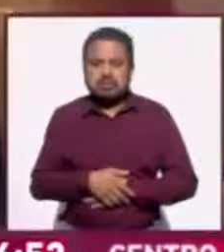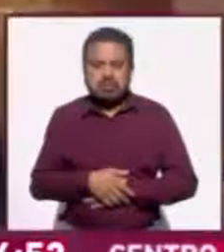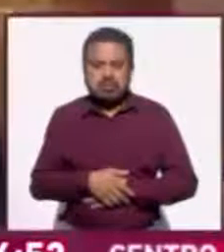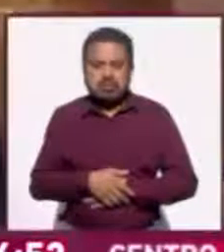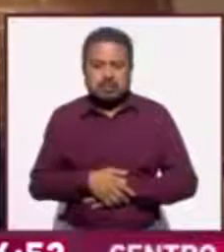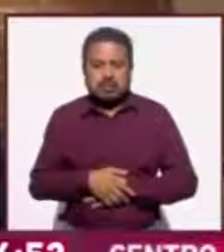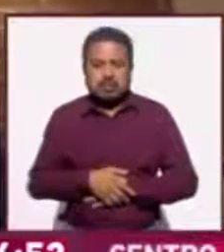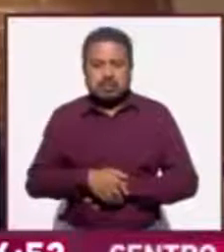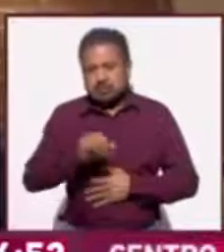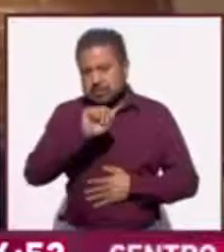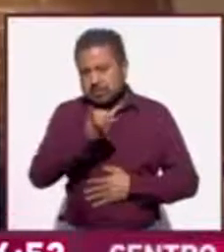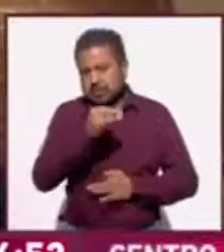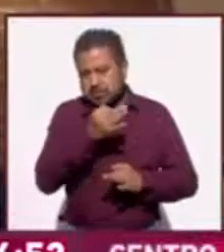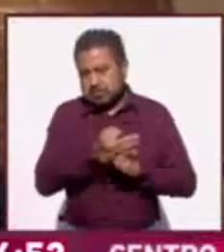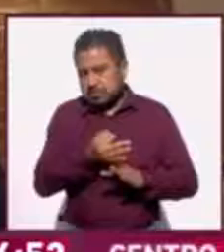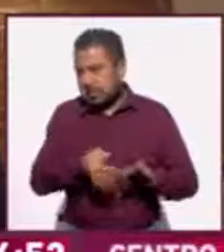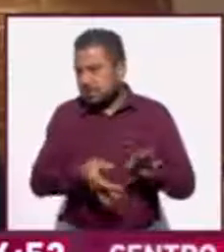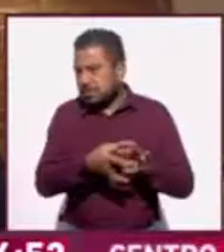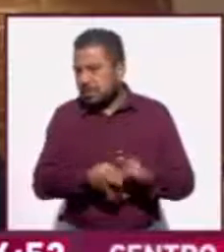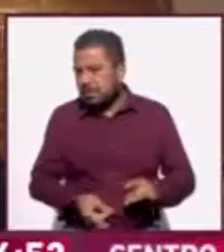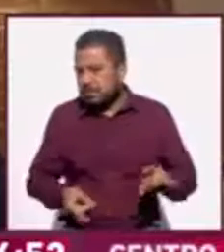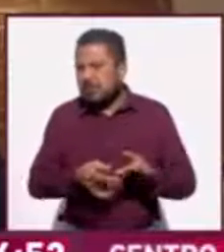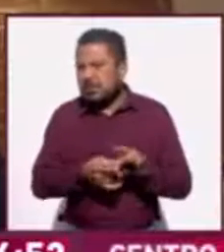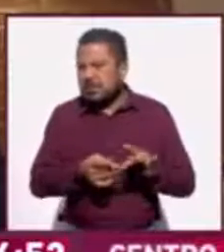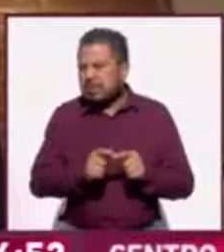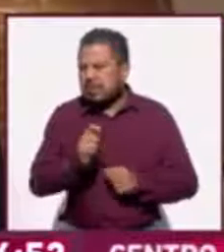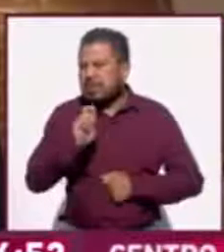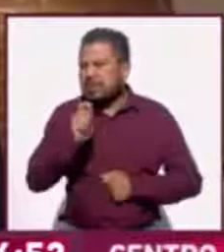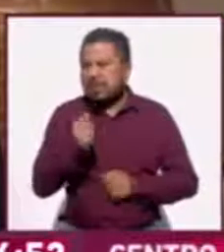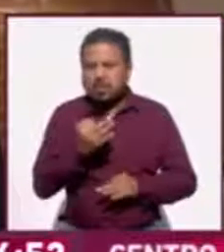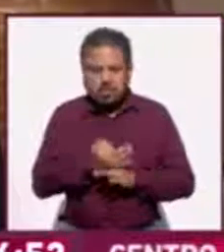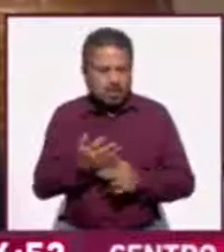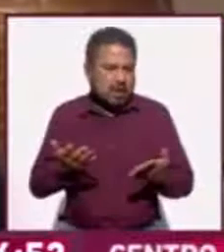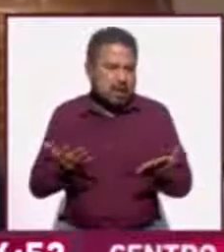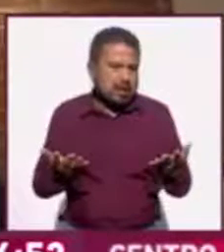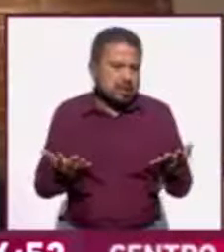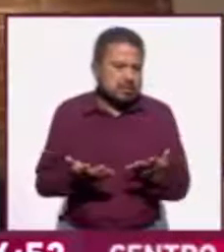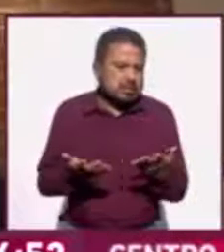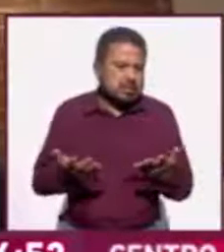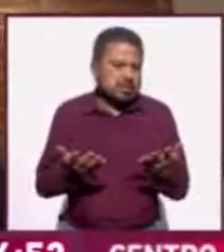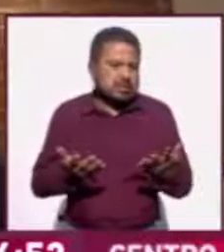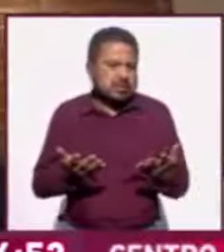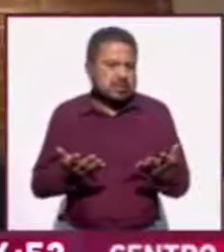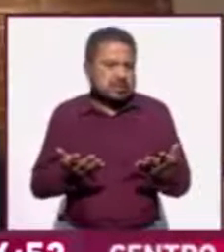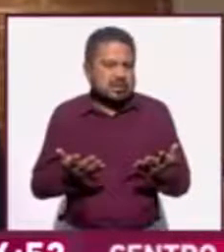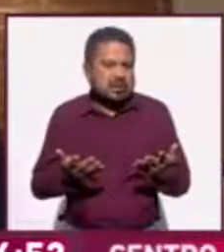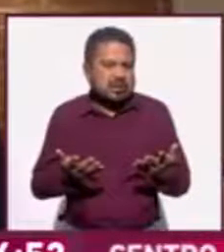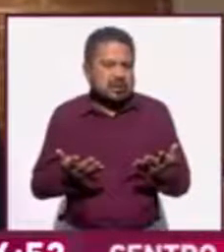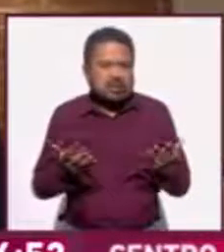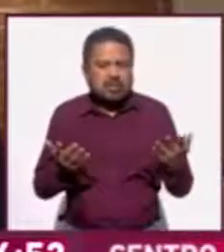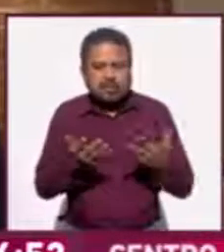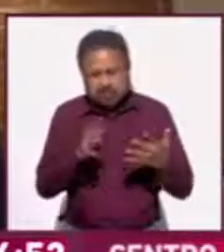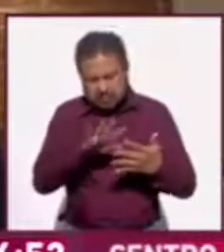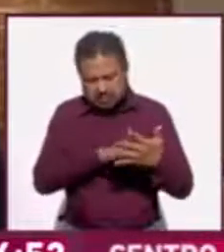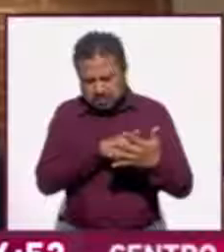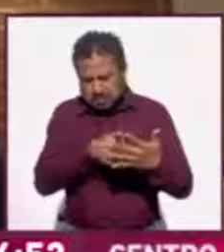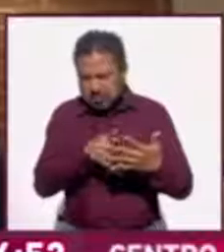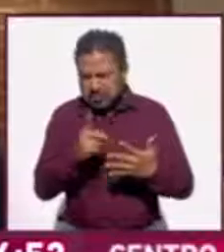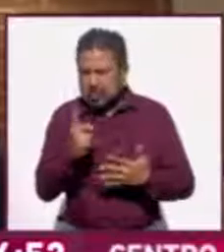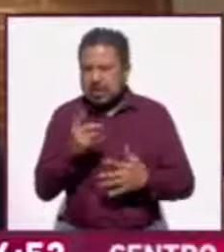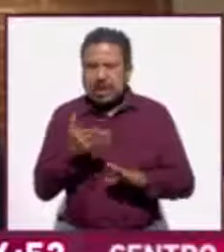sí, es una medición que hicimos en nuestra última nacional, que fue en